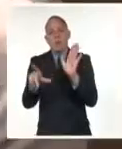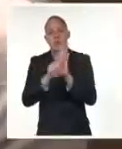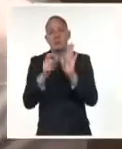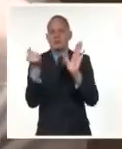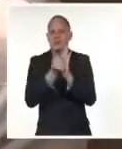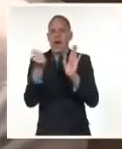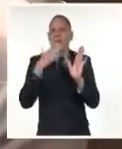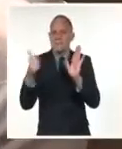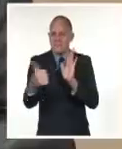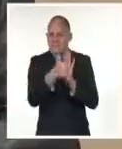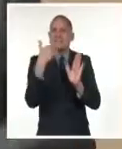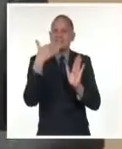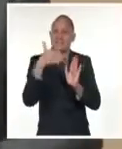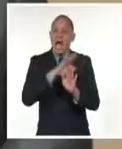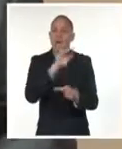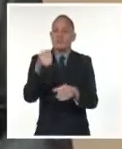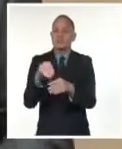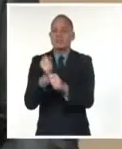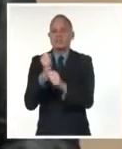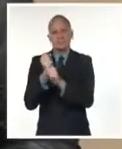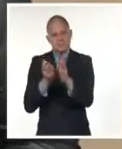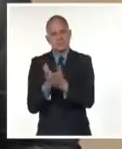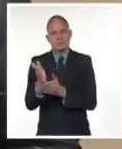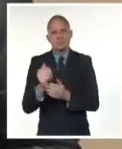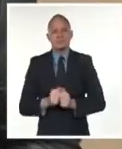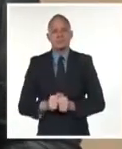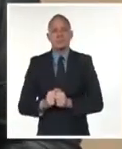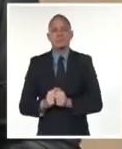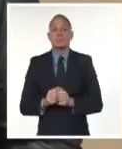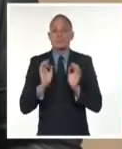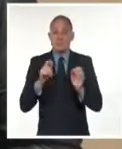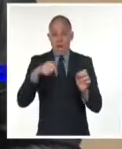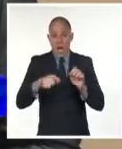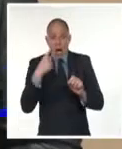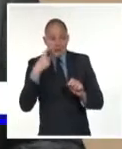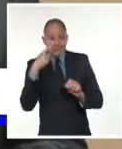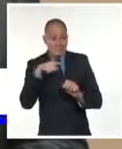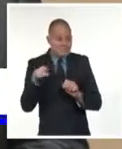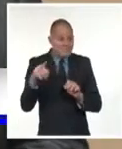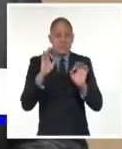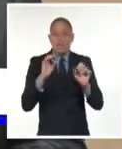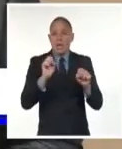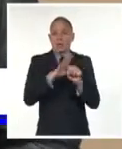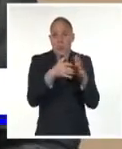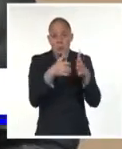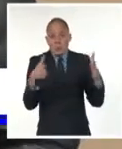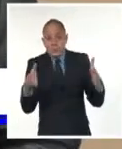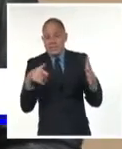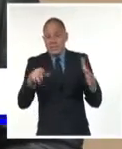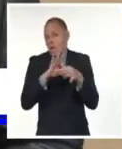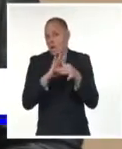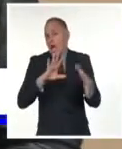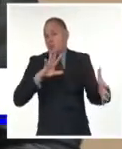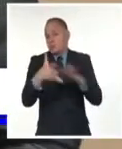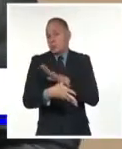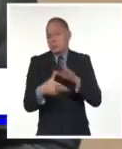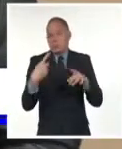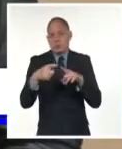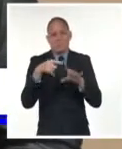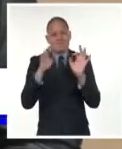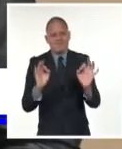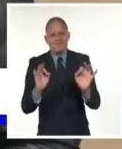para el desarrollo del país. En las condiciones de pandemia, en las condiciones de periodo especial, en medio de la complejidad, si era un grupo